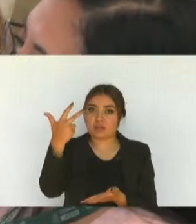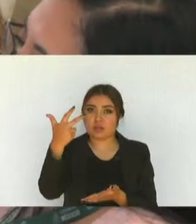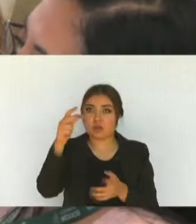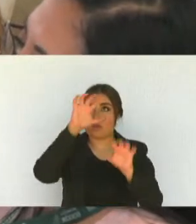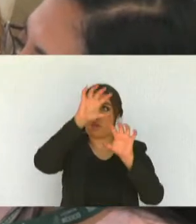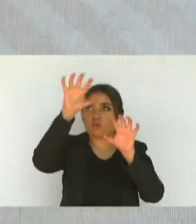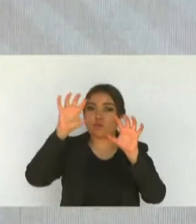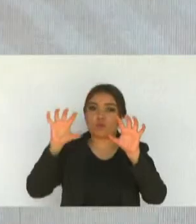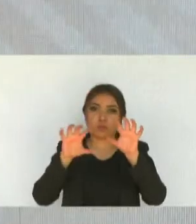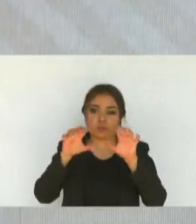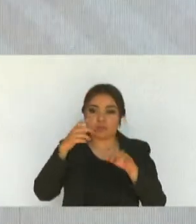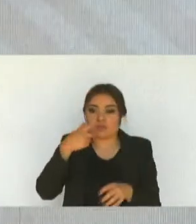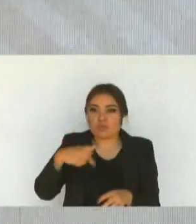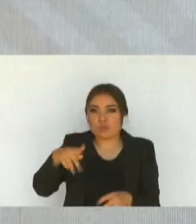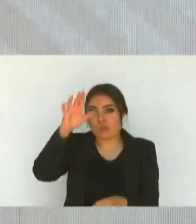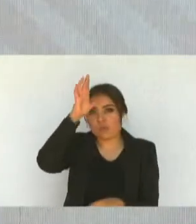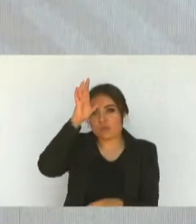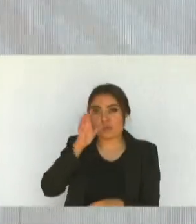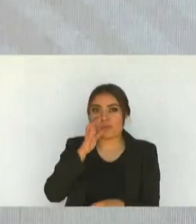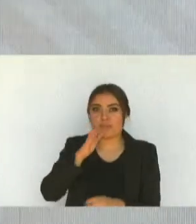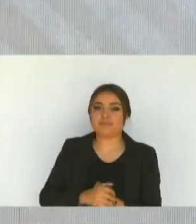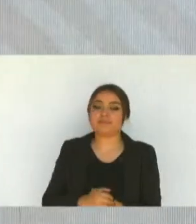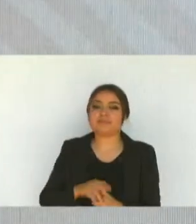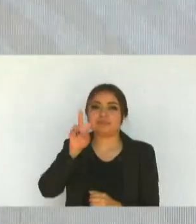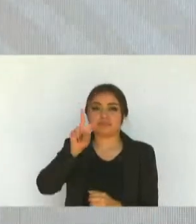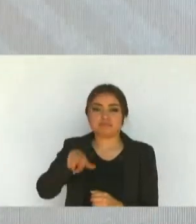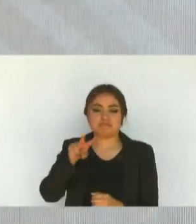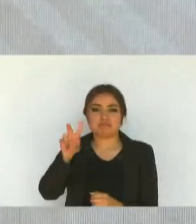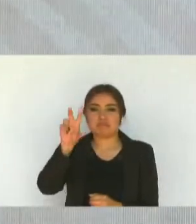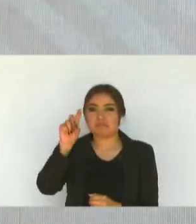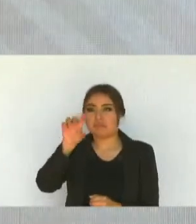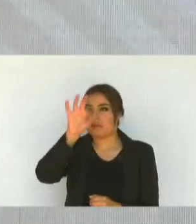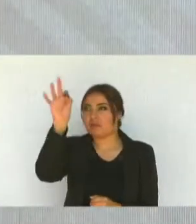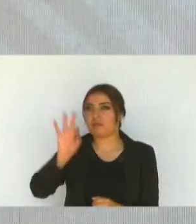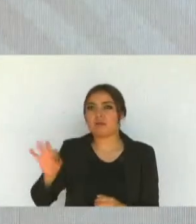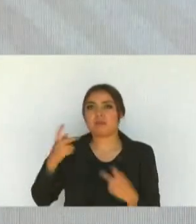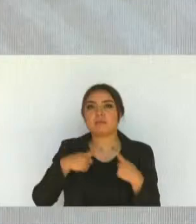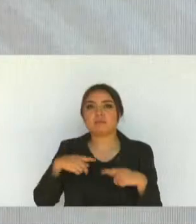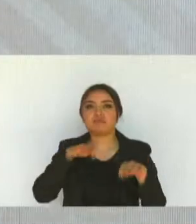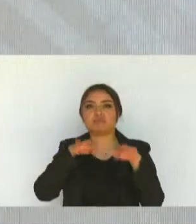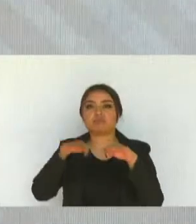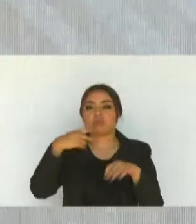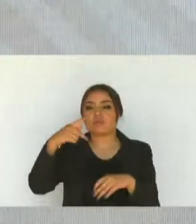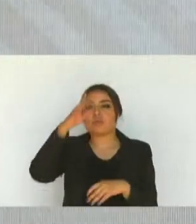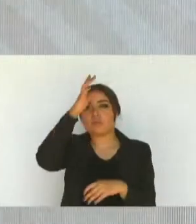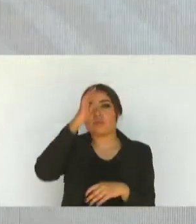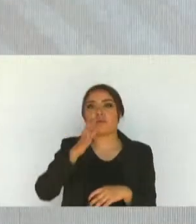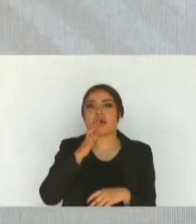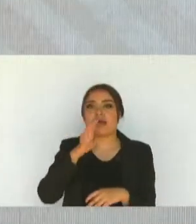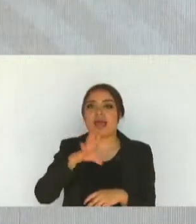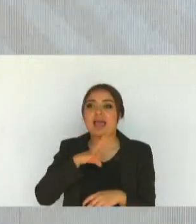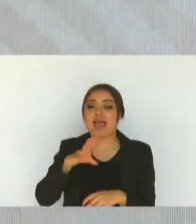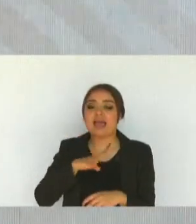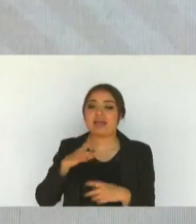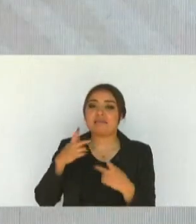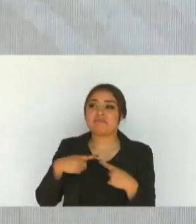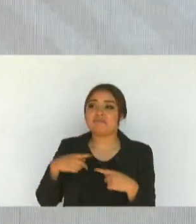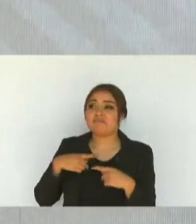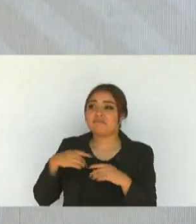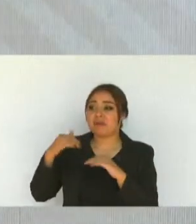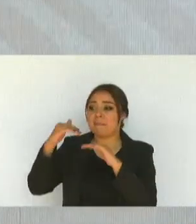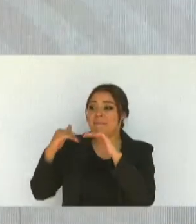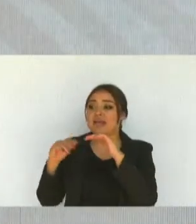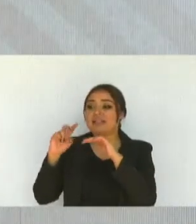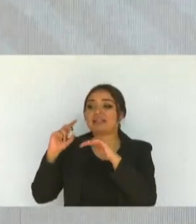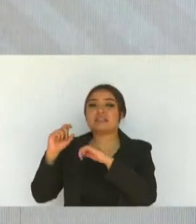de nuestra entidad. Actualmente el 30% de los trabajadores asegurados en Coahuila son jóvenes menores de 30 años